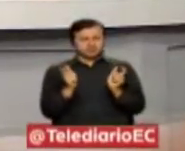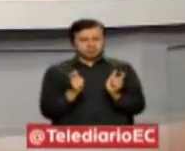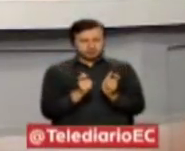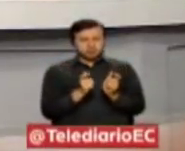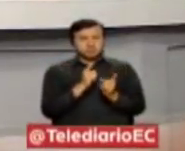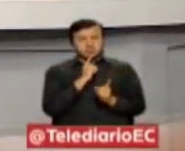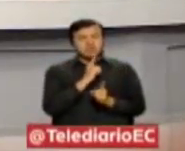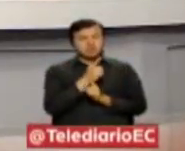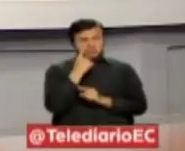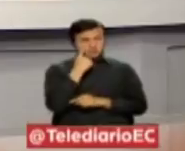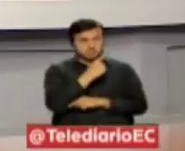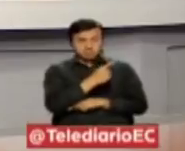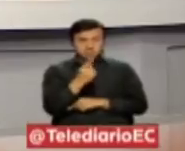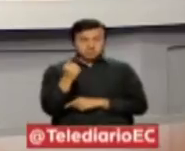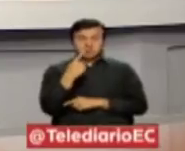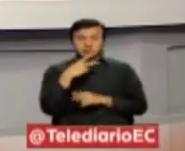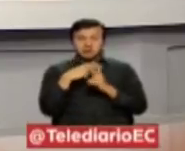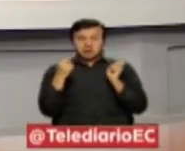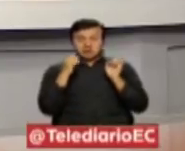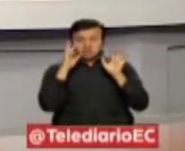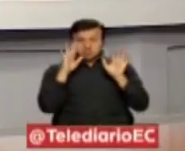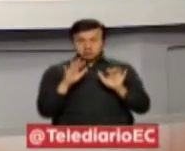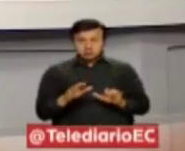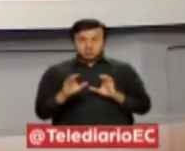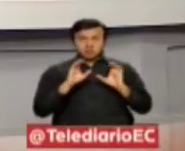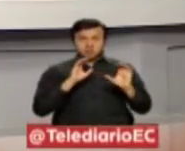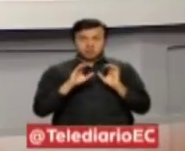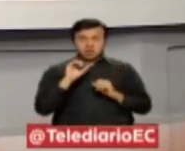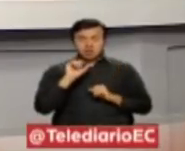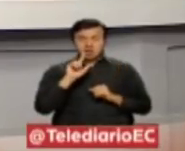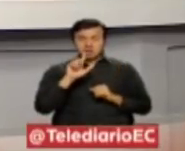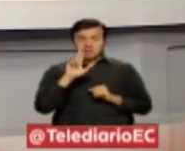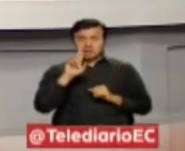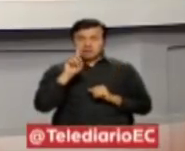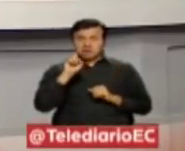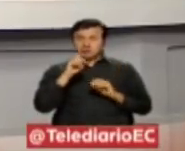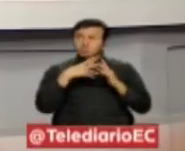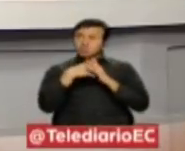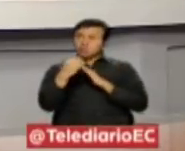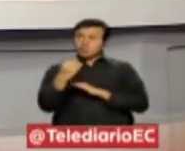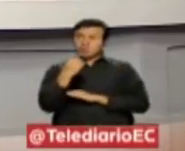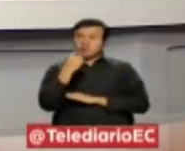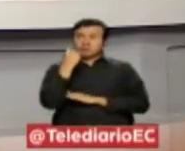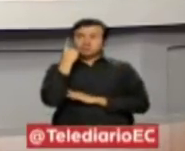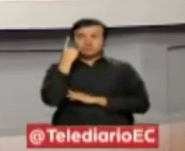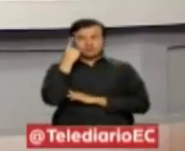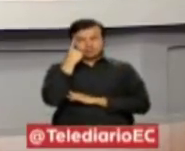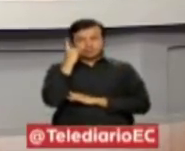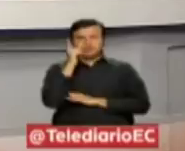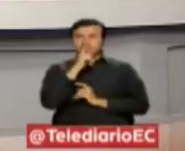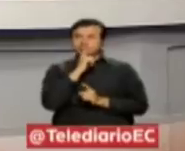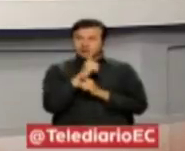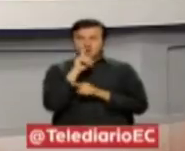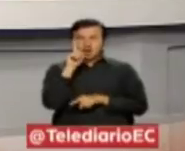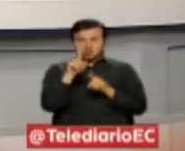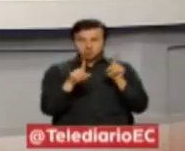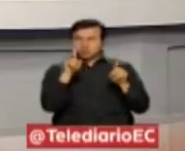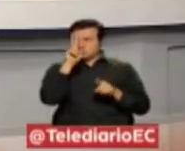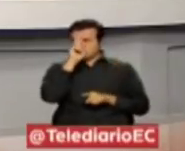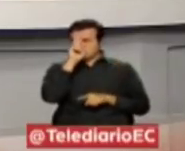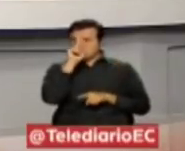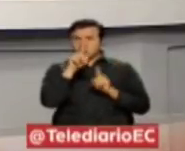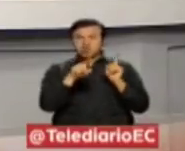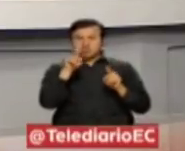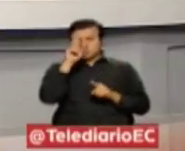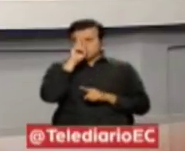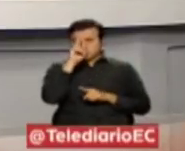que existe. La fuga del ex secretario de Comunicación es un hecho que marca la existencia de una serie de complicidades,